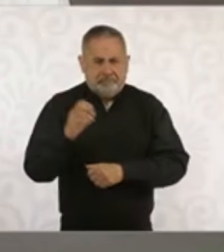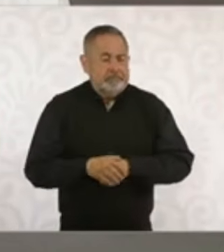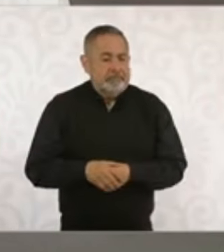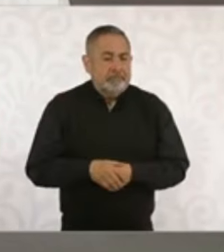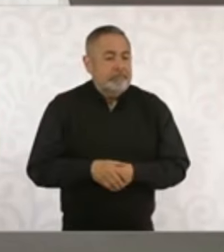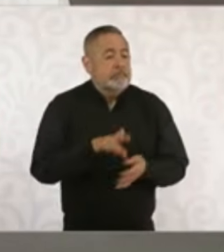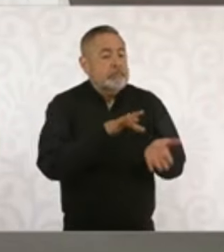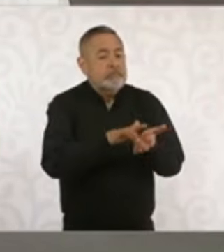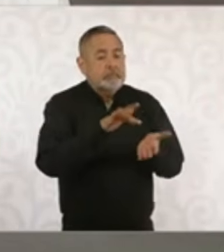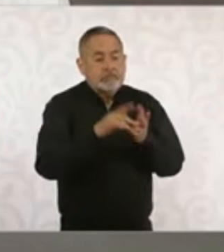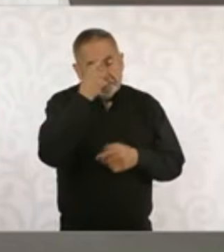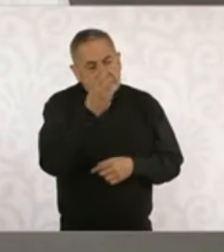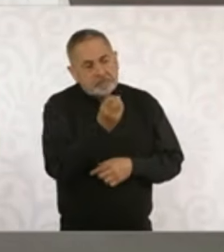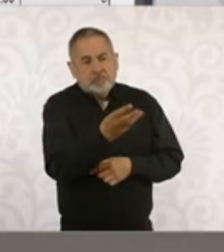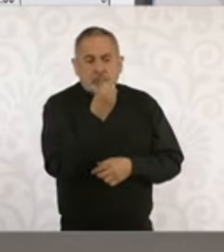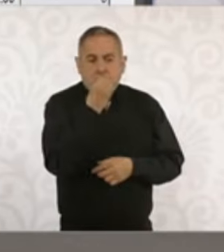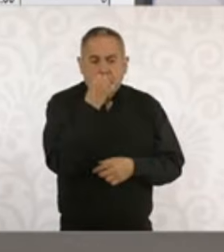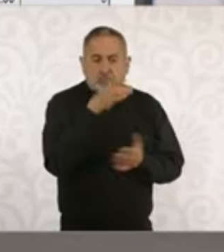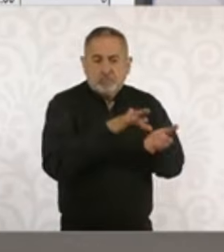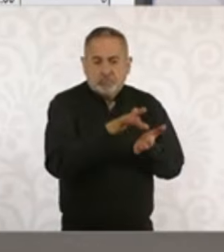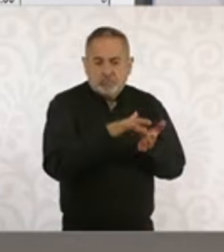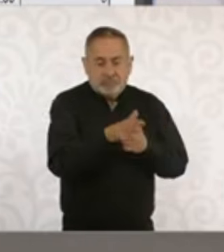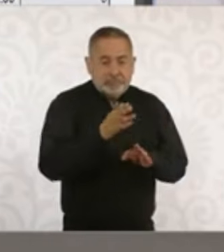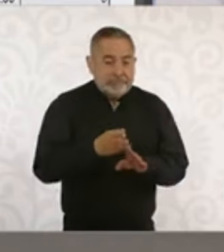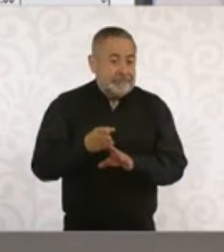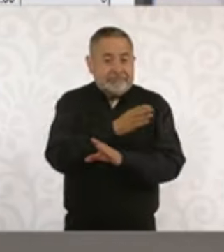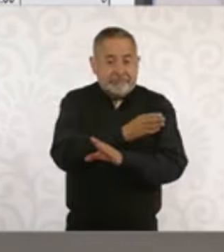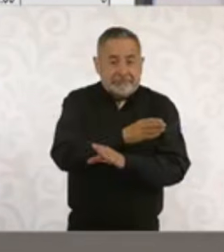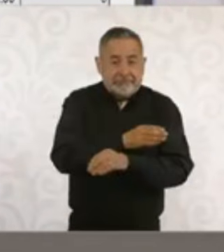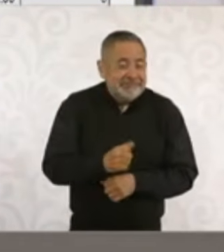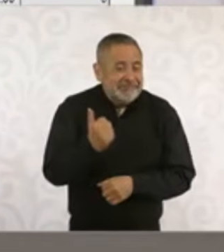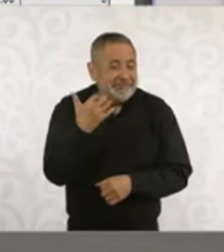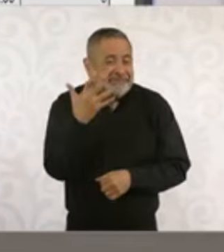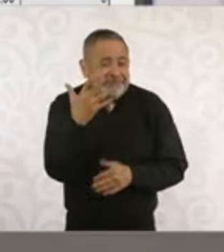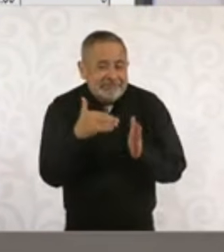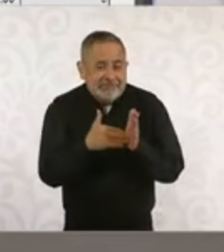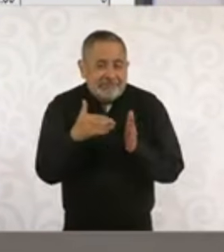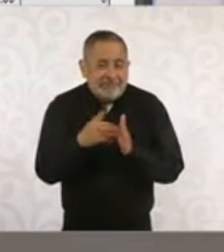Apoyo de alimentos. En el 23,